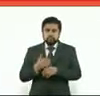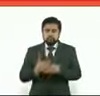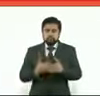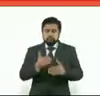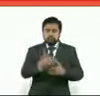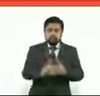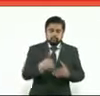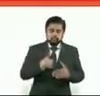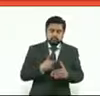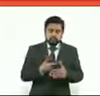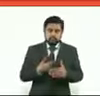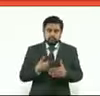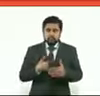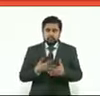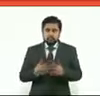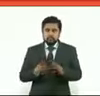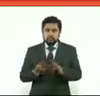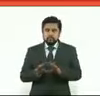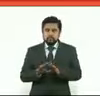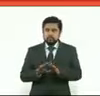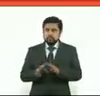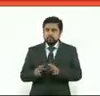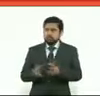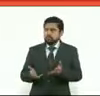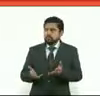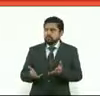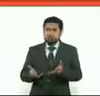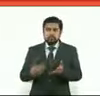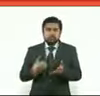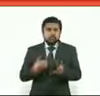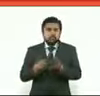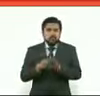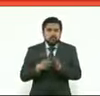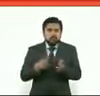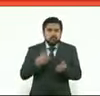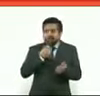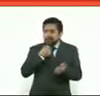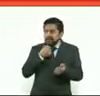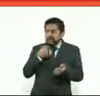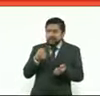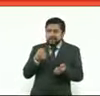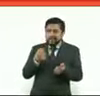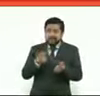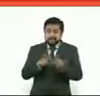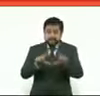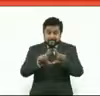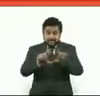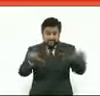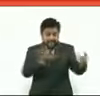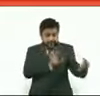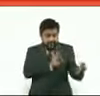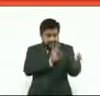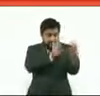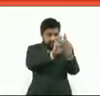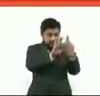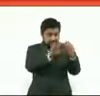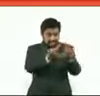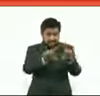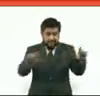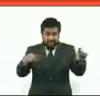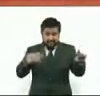idea extraordinaria. Extraordinaria sí. Idea. Entonces ahí estaba yo parado. Ah, eso sí, la toma era espectacular, porque era yo en primer